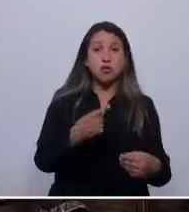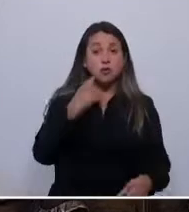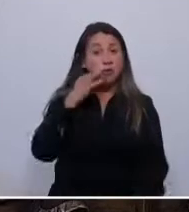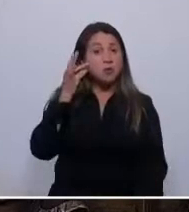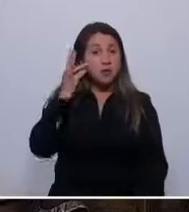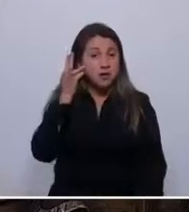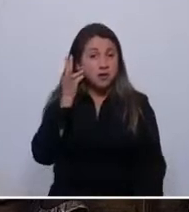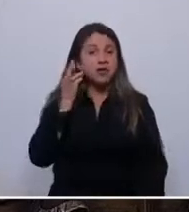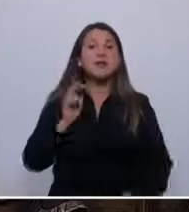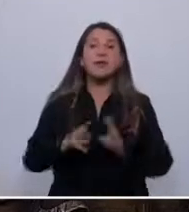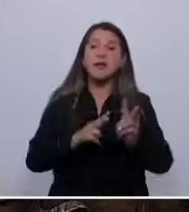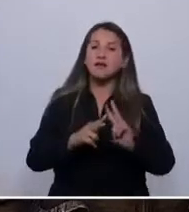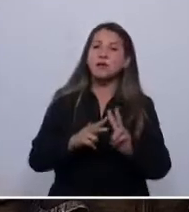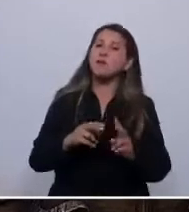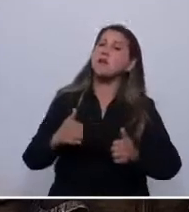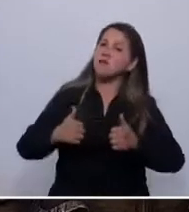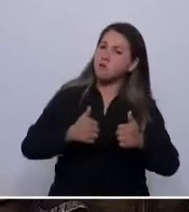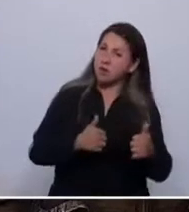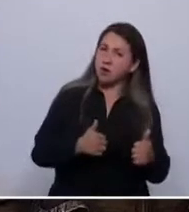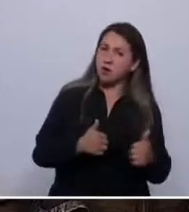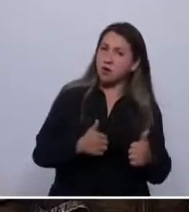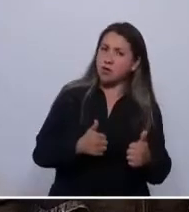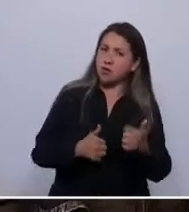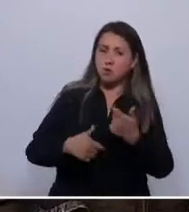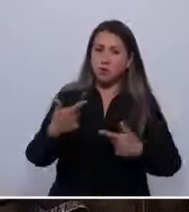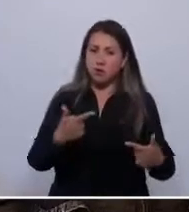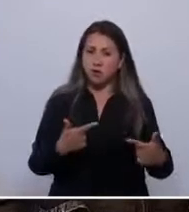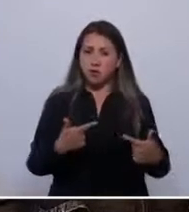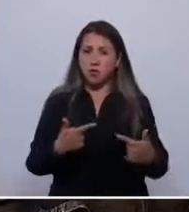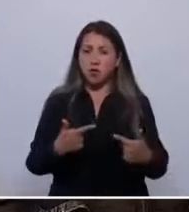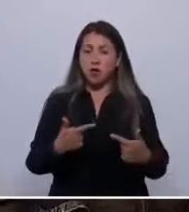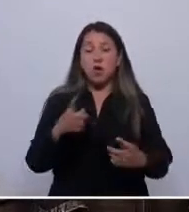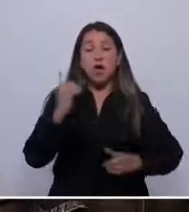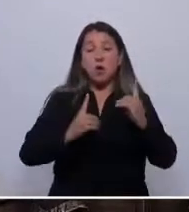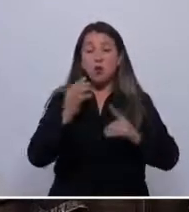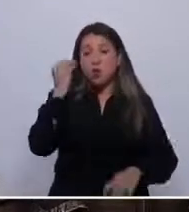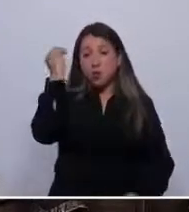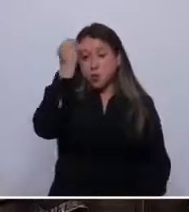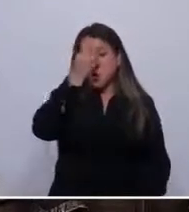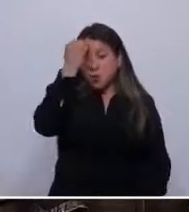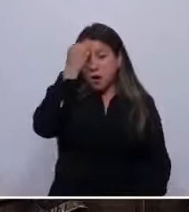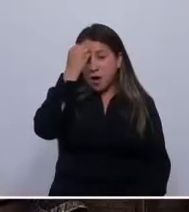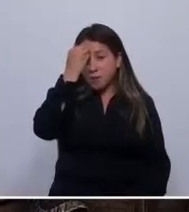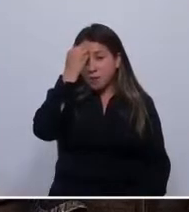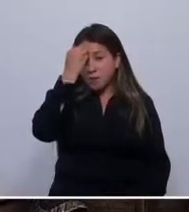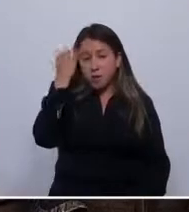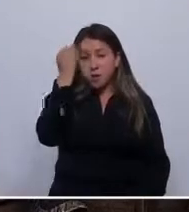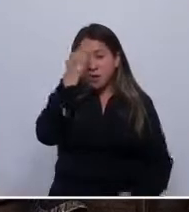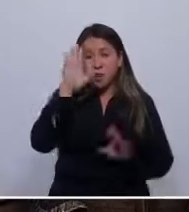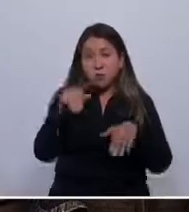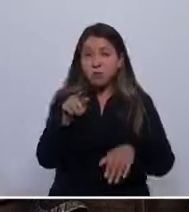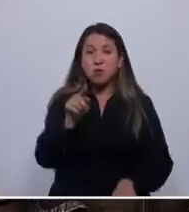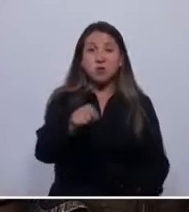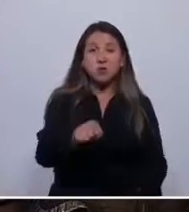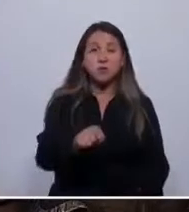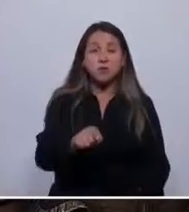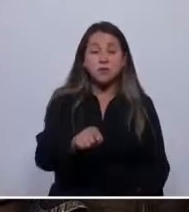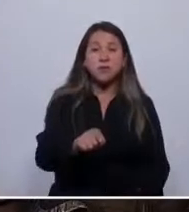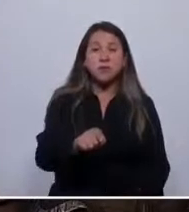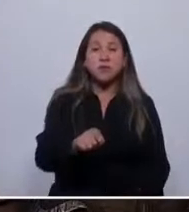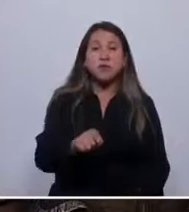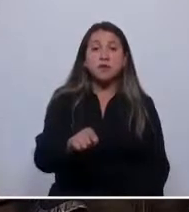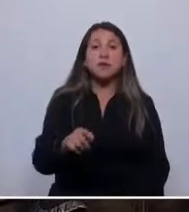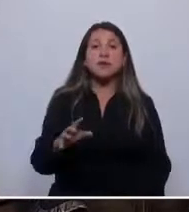hay muchos y muchos que somos muy buenos y buenas, que nos preocupamos y ocupamos de lo mismo que tú, de tu amado